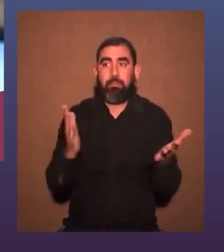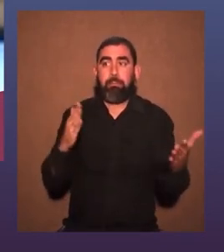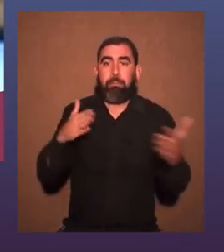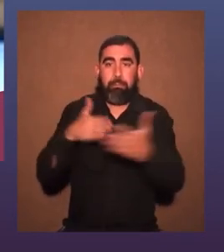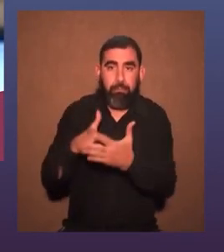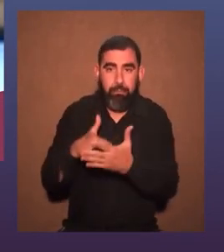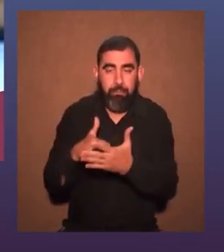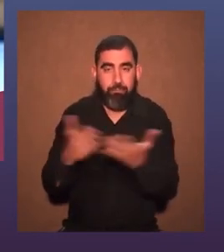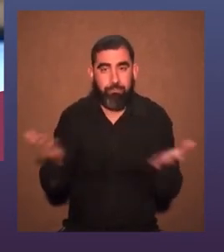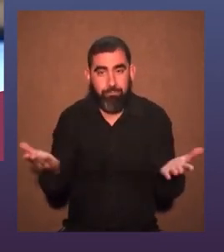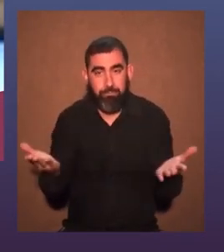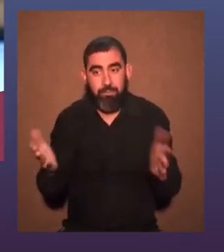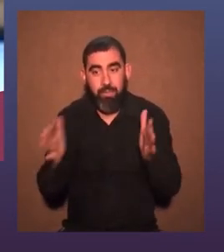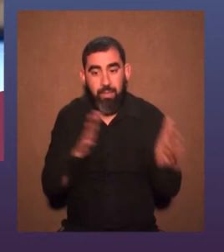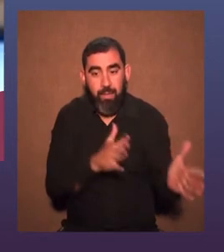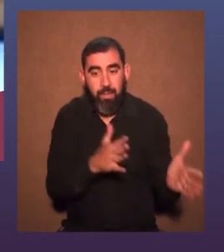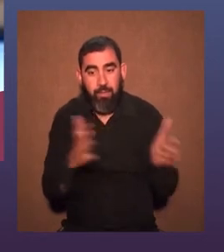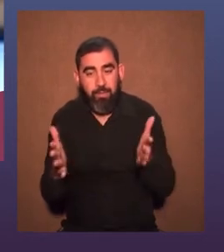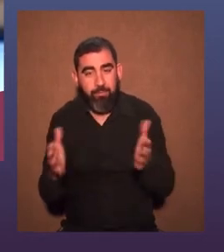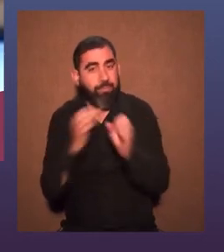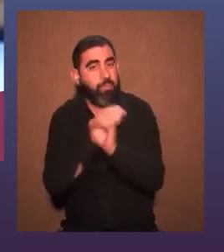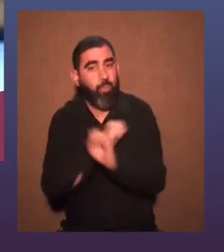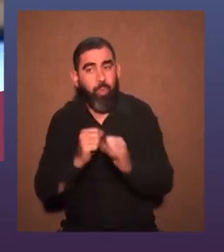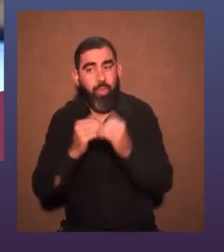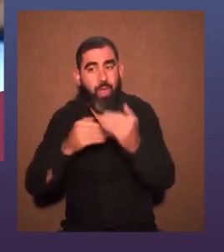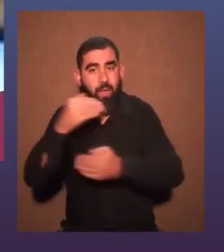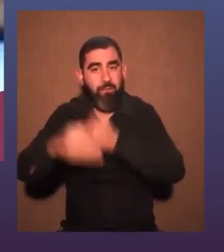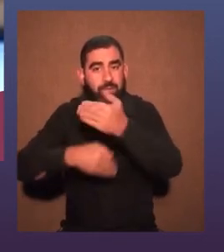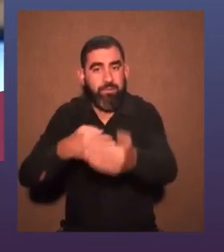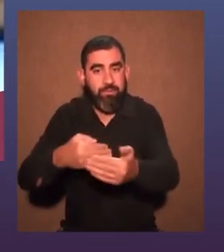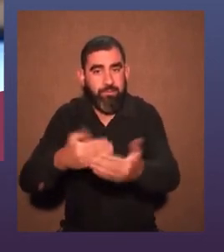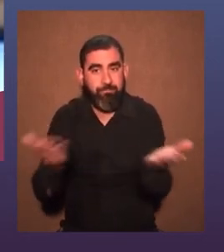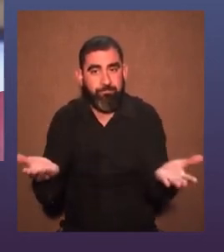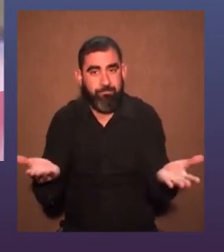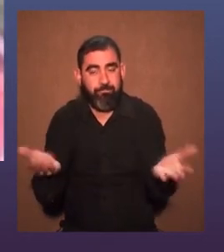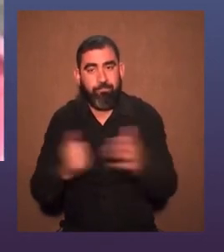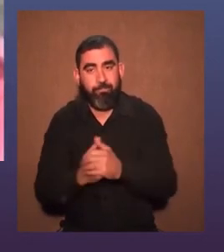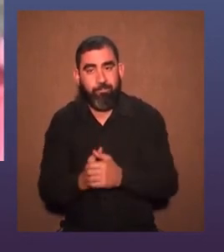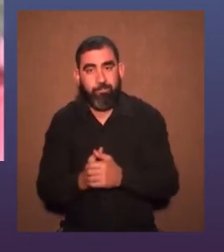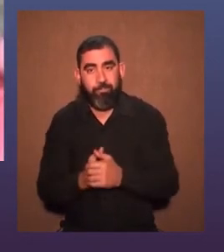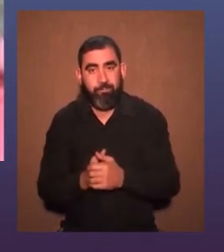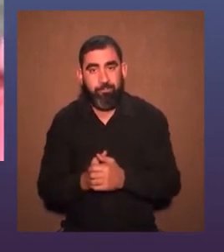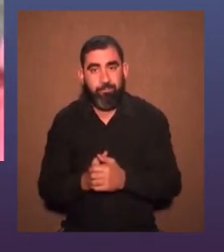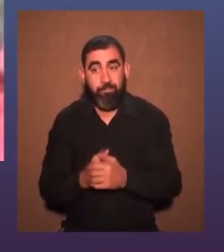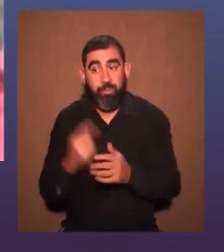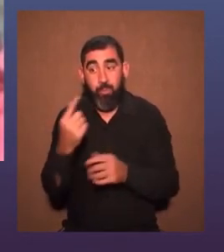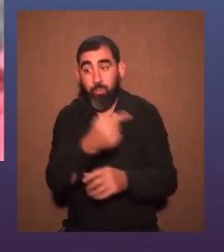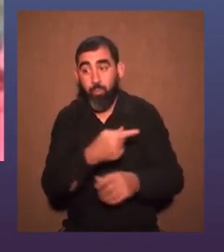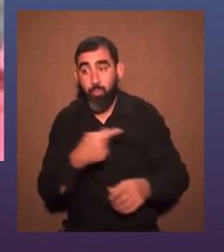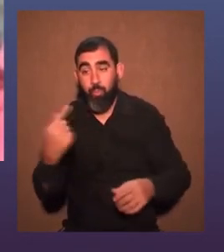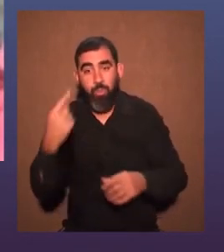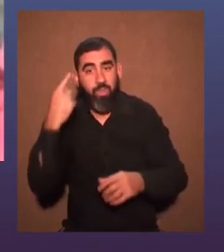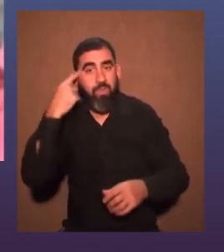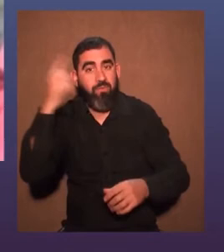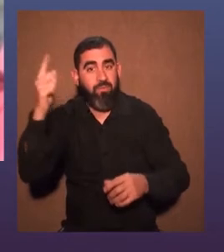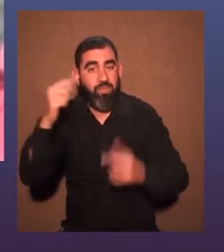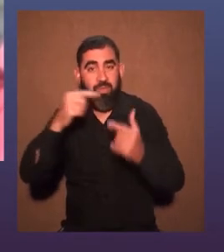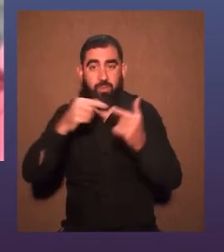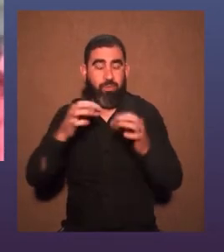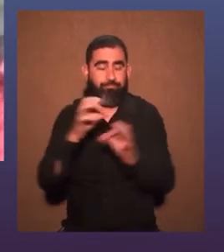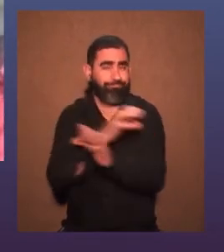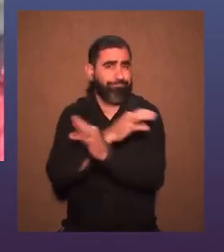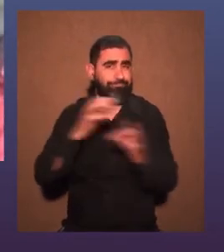quedás como ahí, en esa etapa de que no podés como avanzar, ¿no? Claro, pensaba que ustedes son creadores de